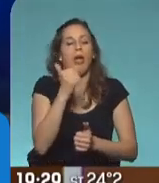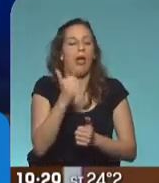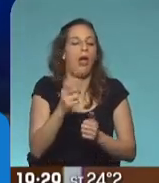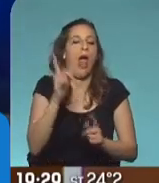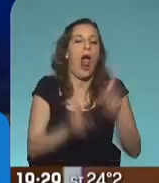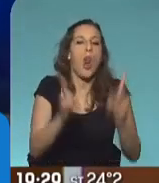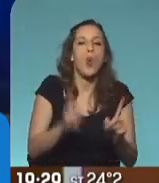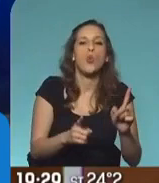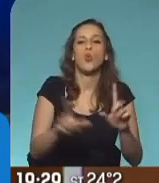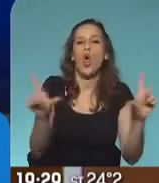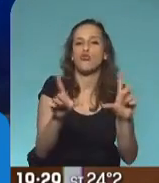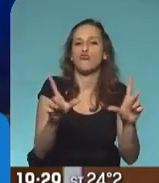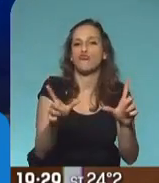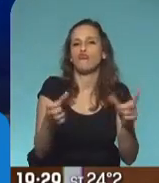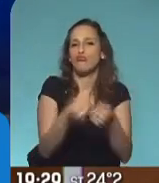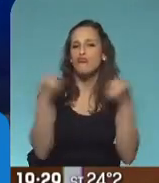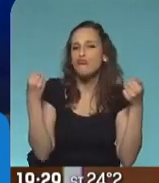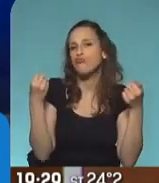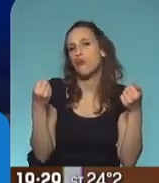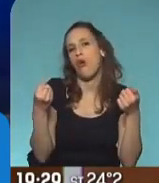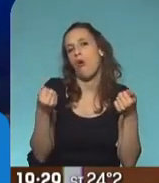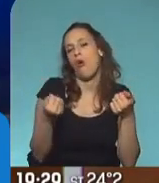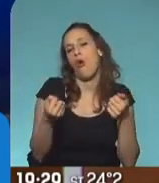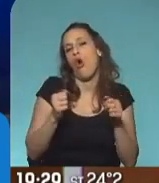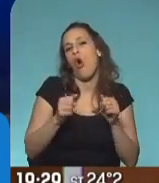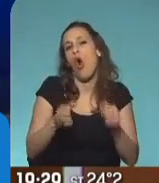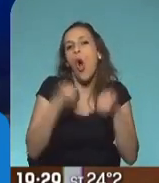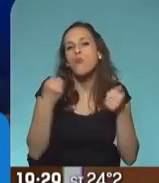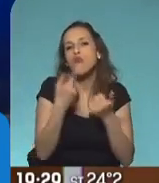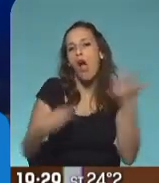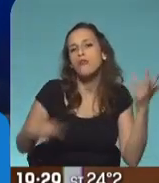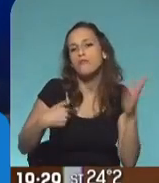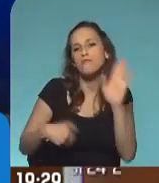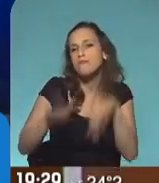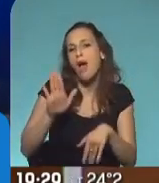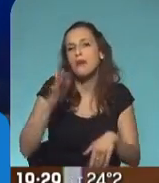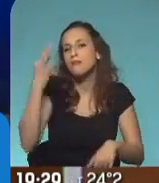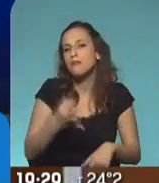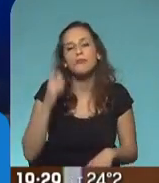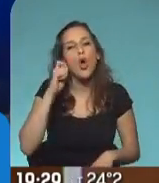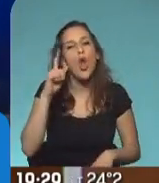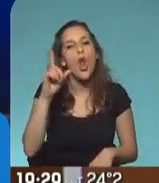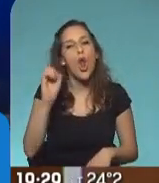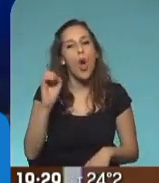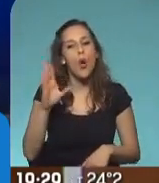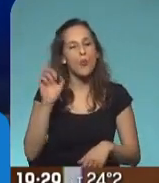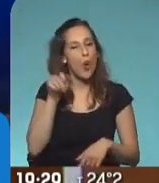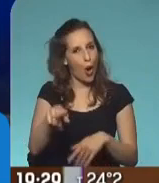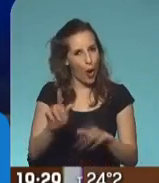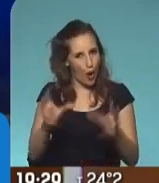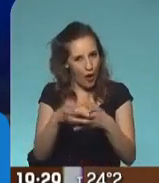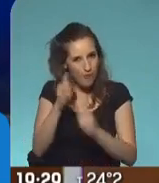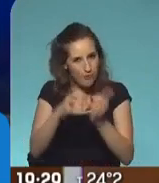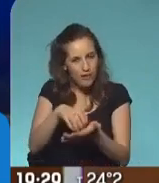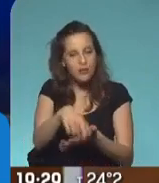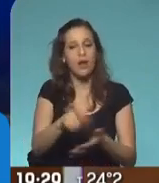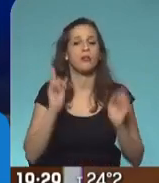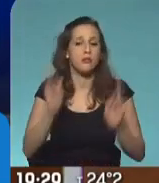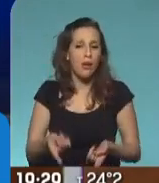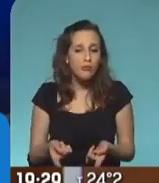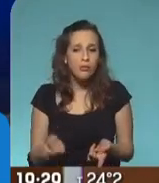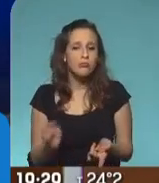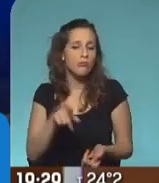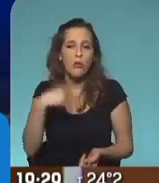de comunicación, fundamentalmente la Red de Globo, un sector del poder judicial muy importante, liderado por el juez Moro, y un sector de la Policía